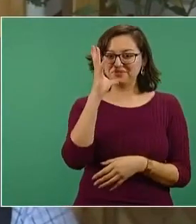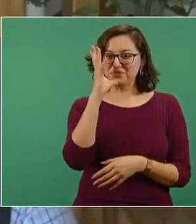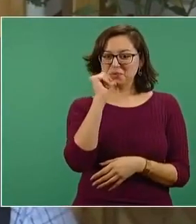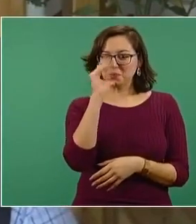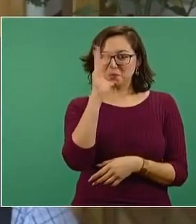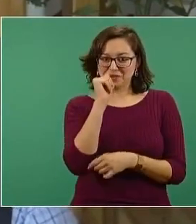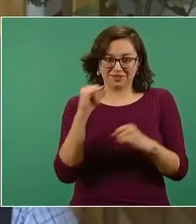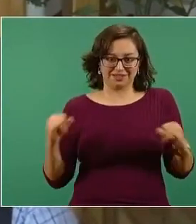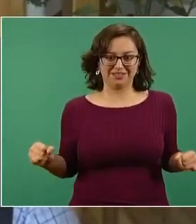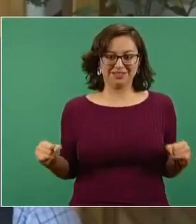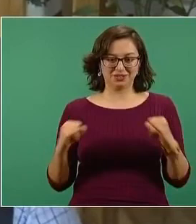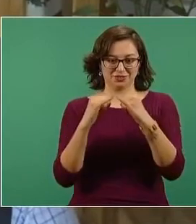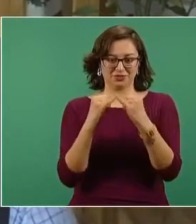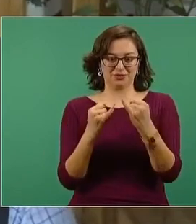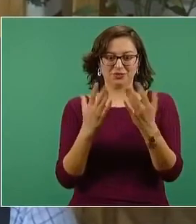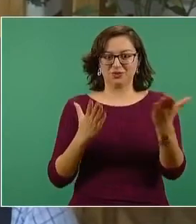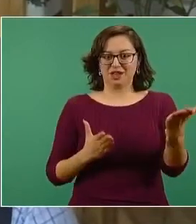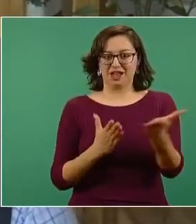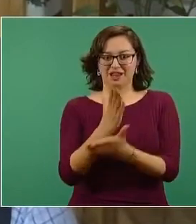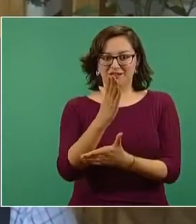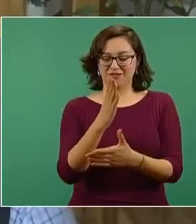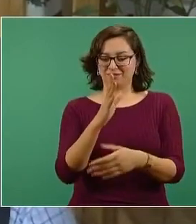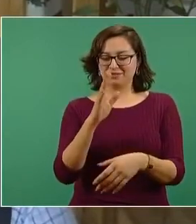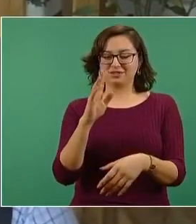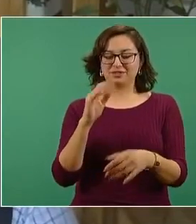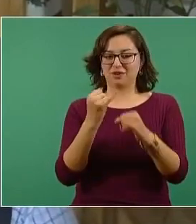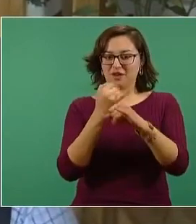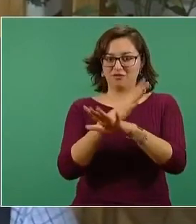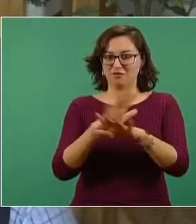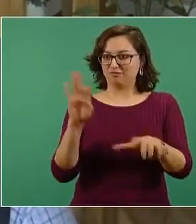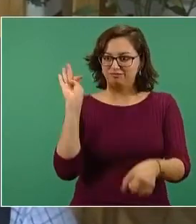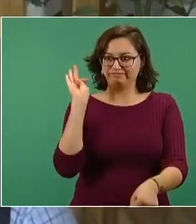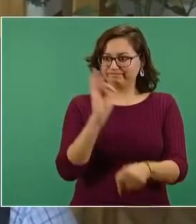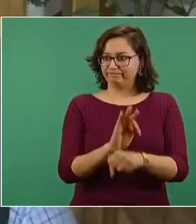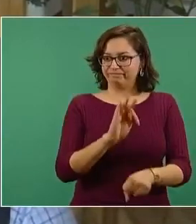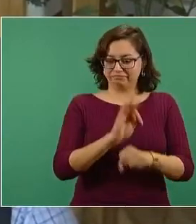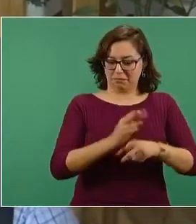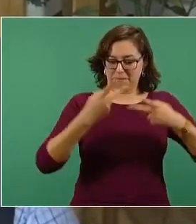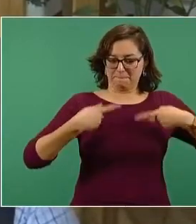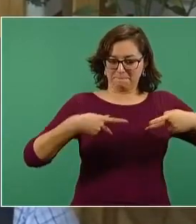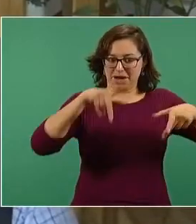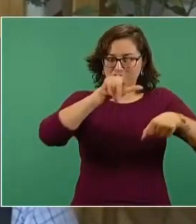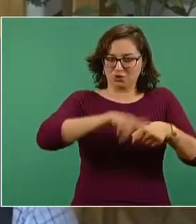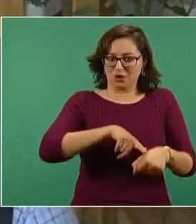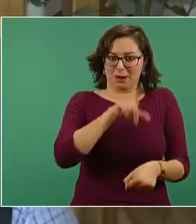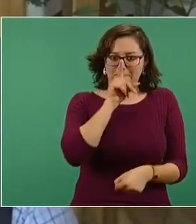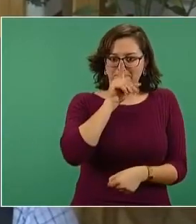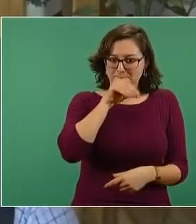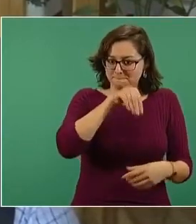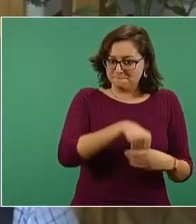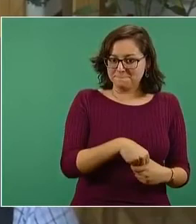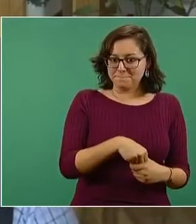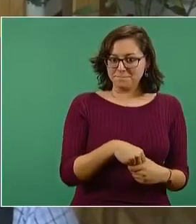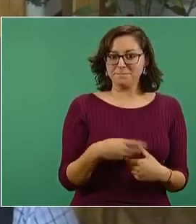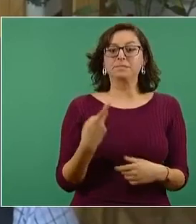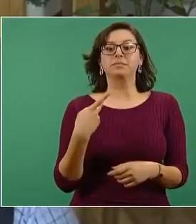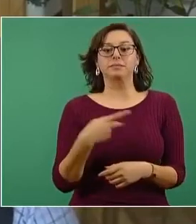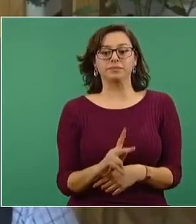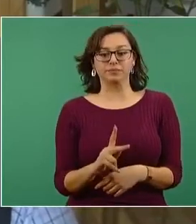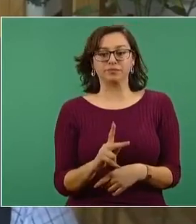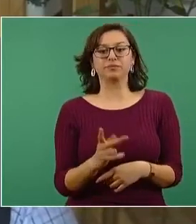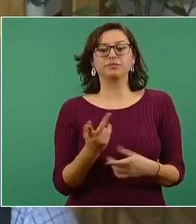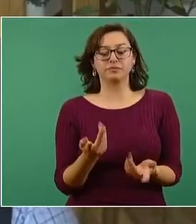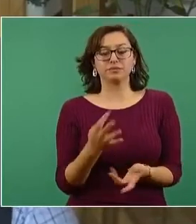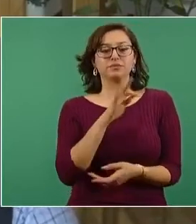Instituto Nacional de Acceso a la Información, dado que son datos personales. Sin embargo, de seguro, a través de esta información